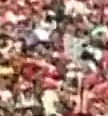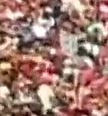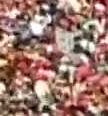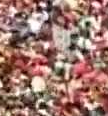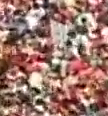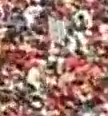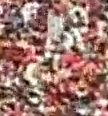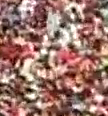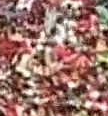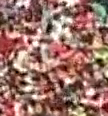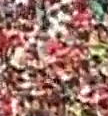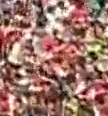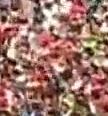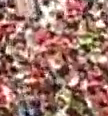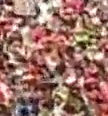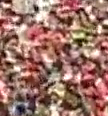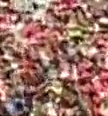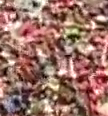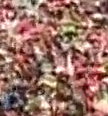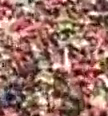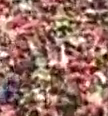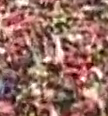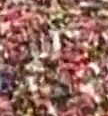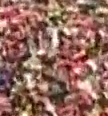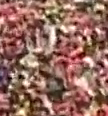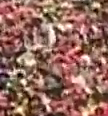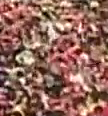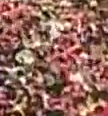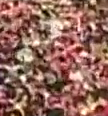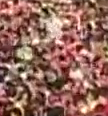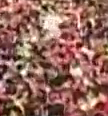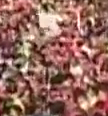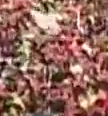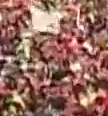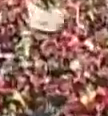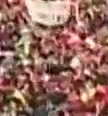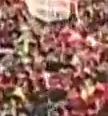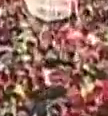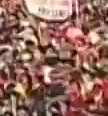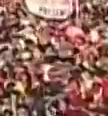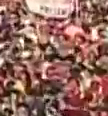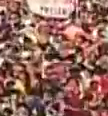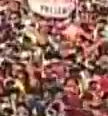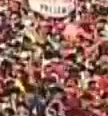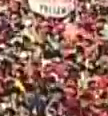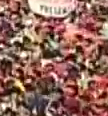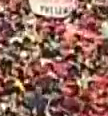Televisión. Vamos a cantar esta noche con el arpa, yo lo juro, porque este 20 de mayo el ganador.